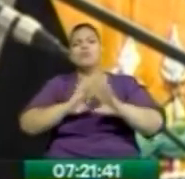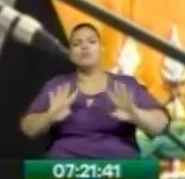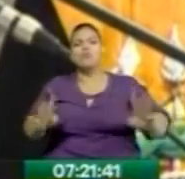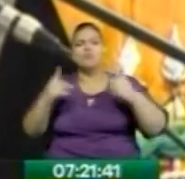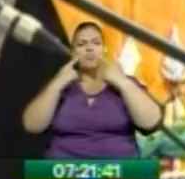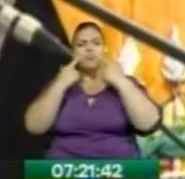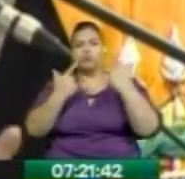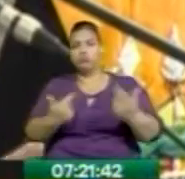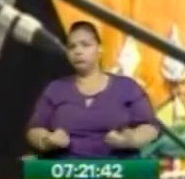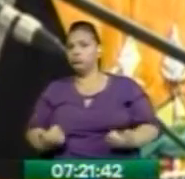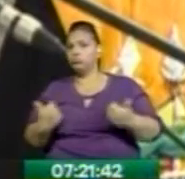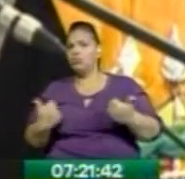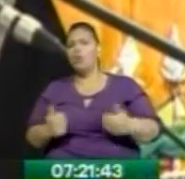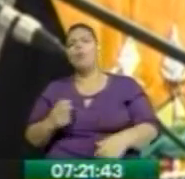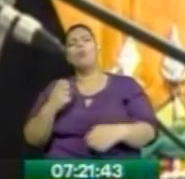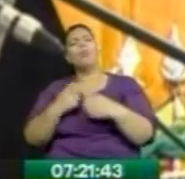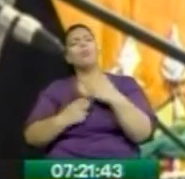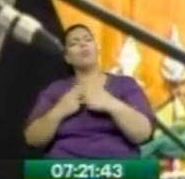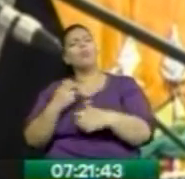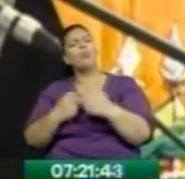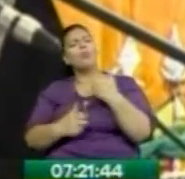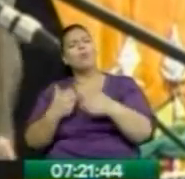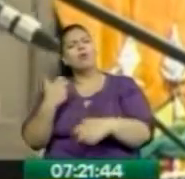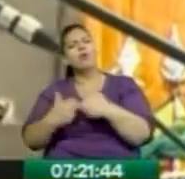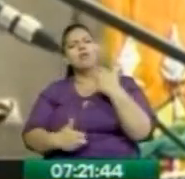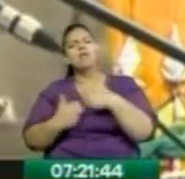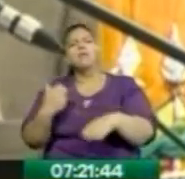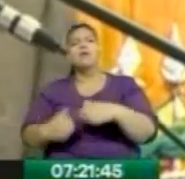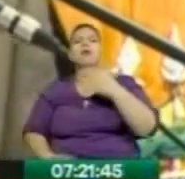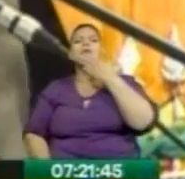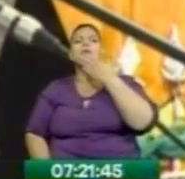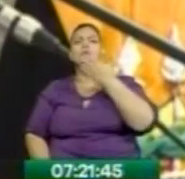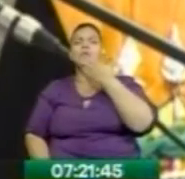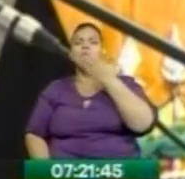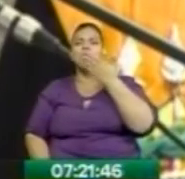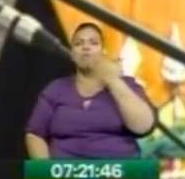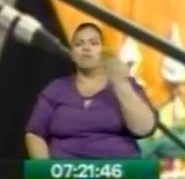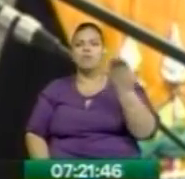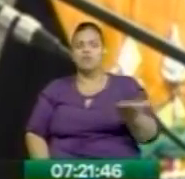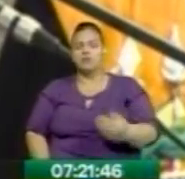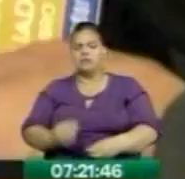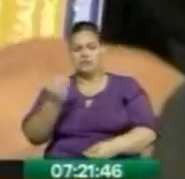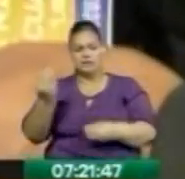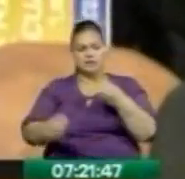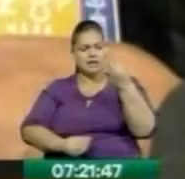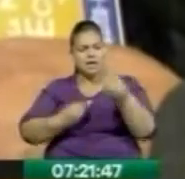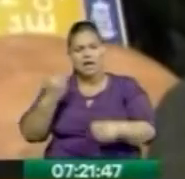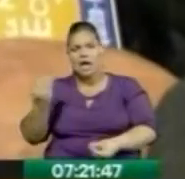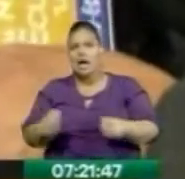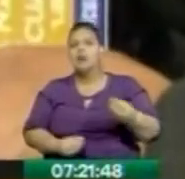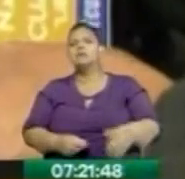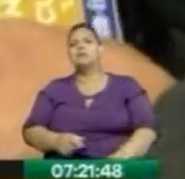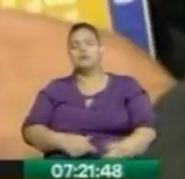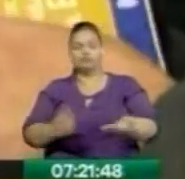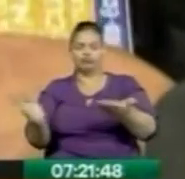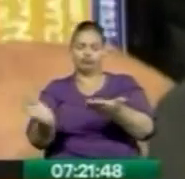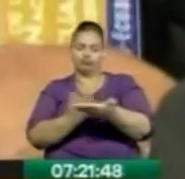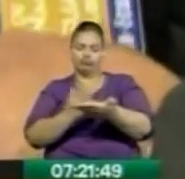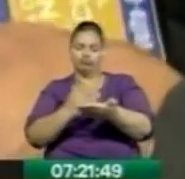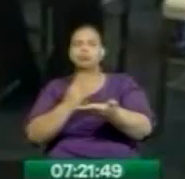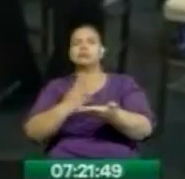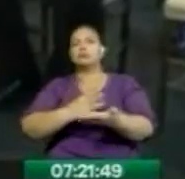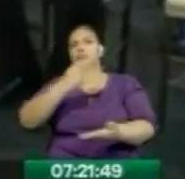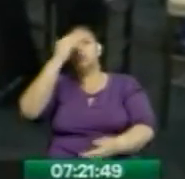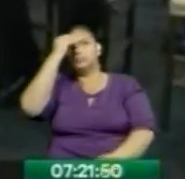intereses, cuáles son los problemas que se presentan en la región y cómo hay que afrontarlos y enfrentarlos. En ese marco, el ministro se refirió